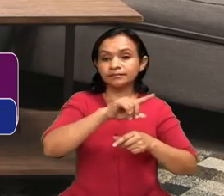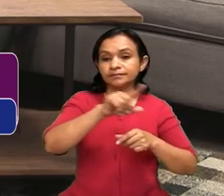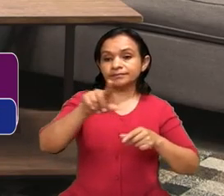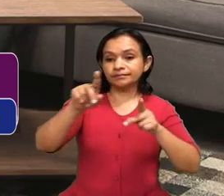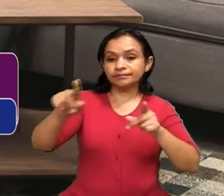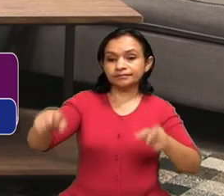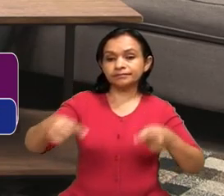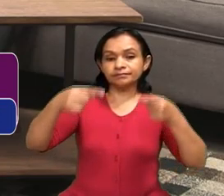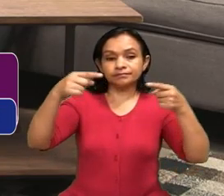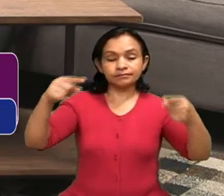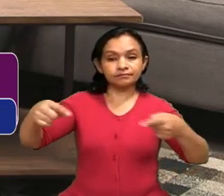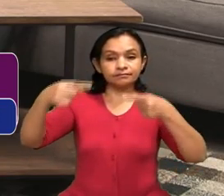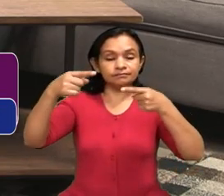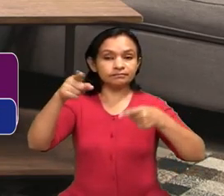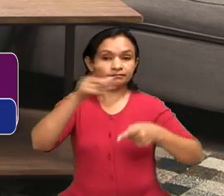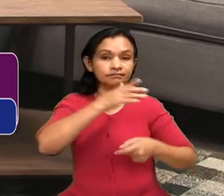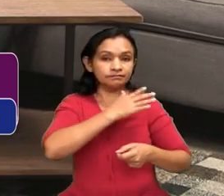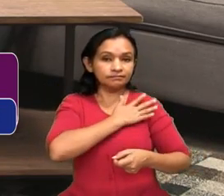opositores antisomocistas